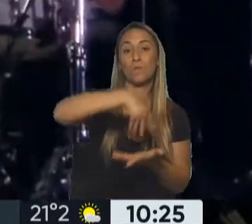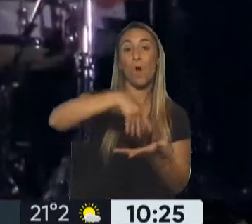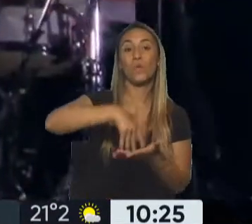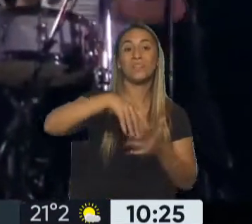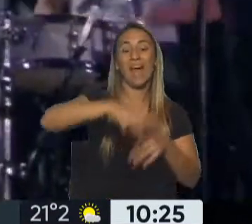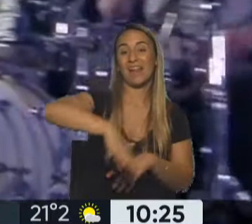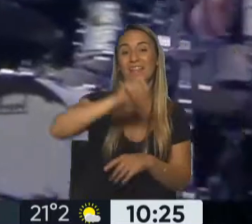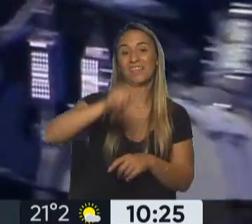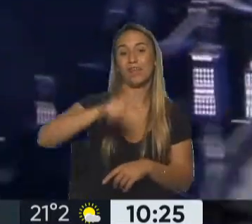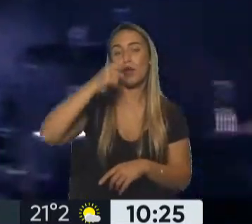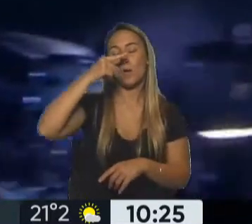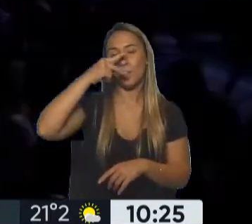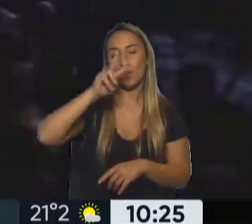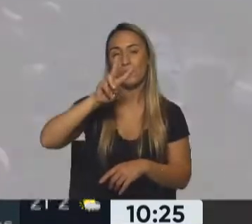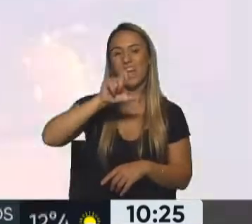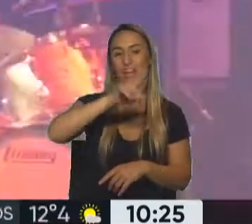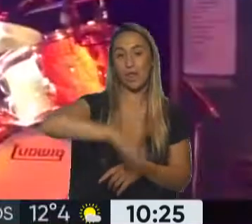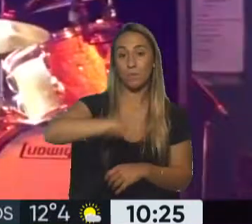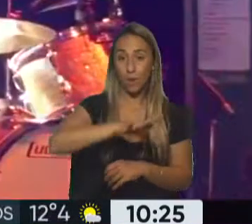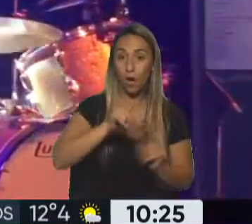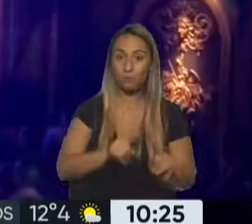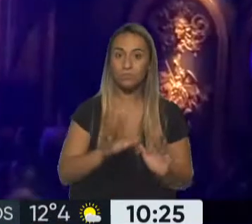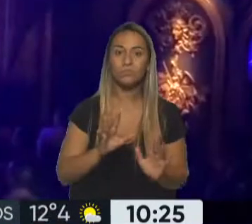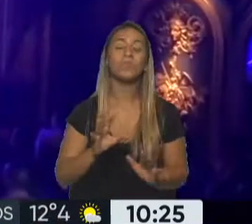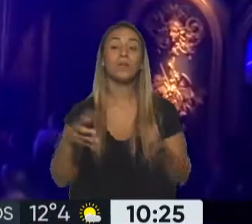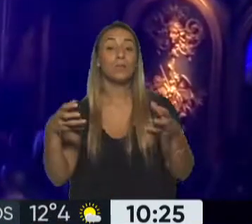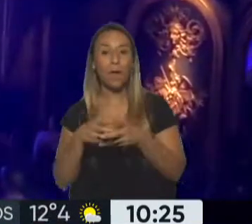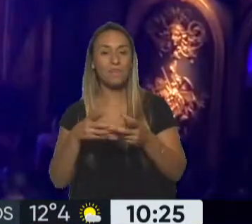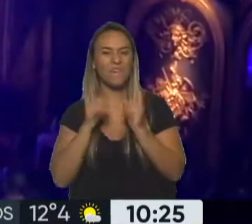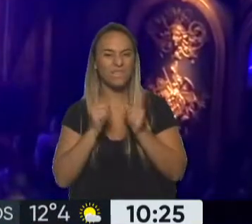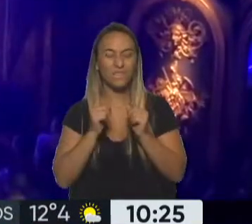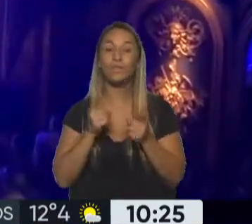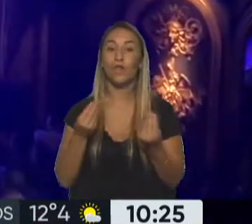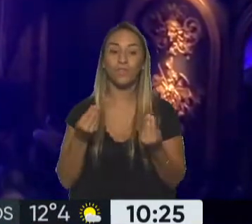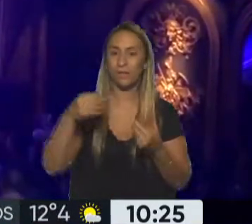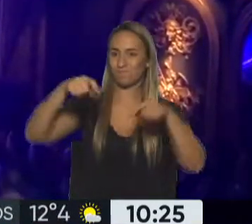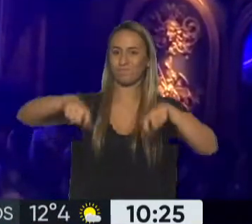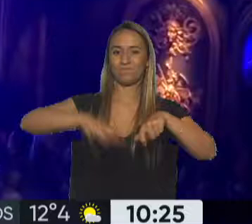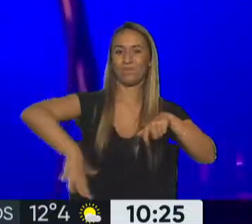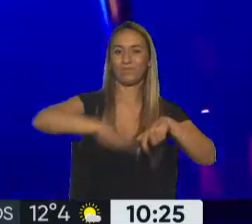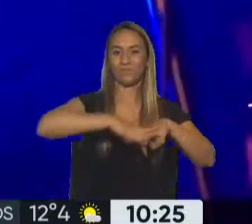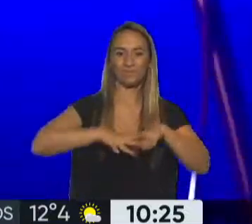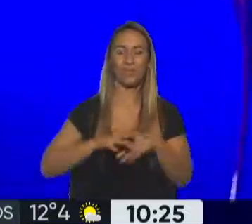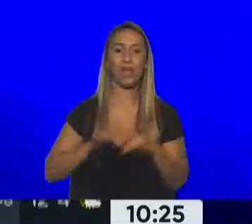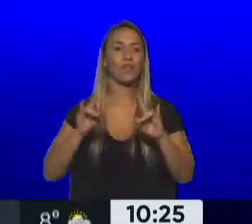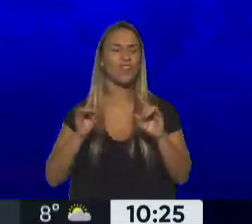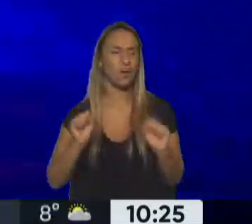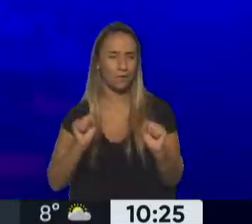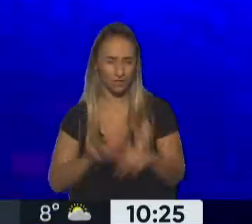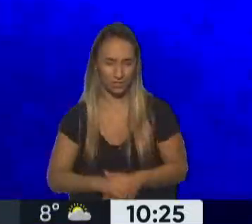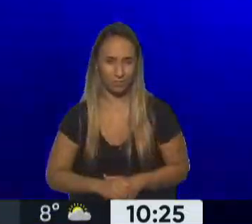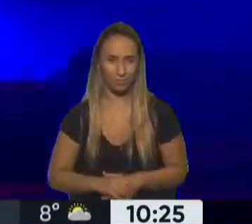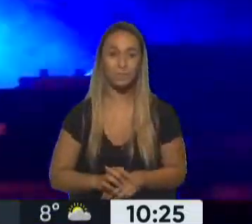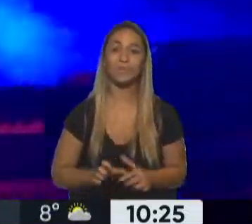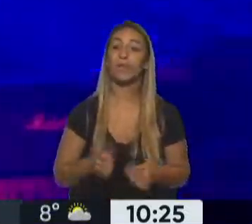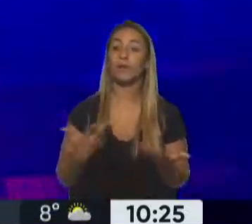baterías furiosas allí y Catupecu estará vigente más que nunca en la Catedral del Rock. Como vigentes, por supuesto, y con la